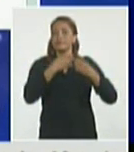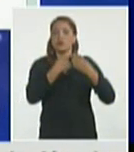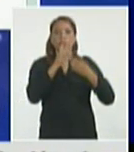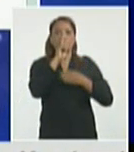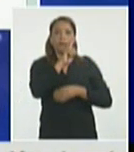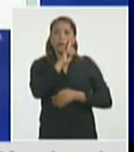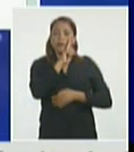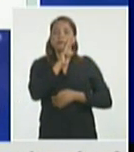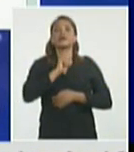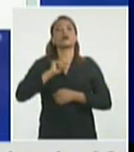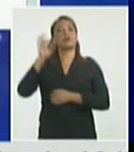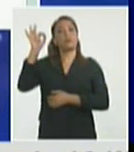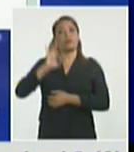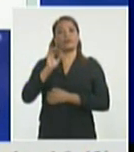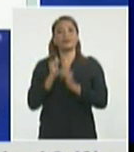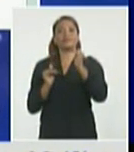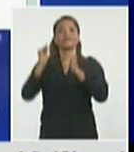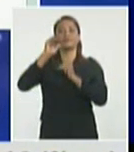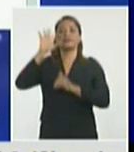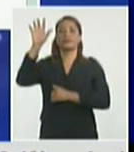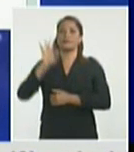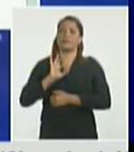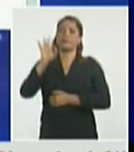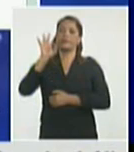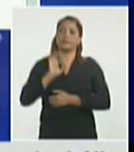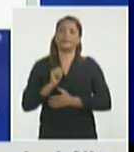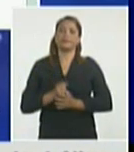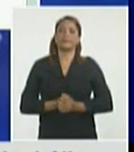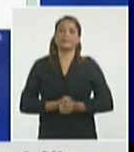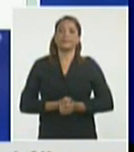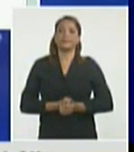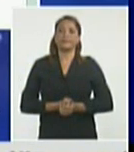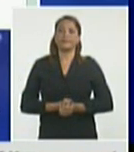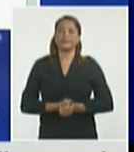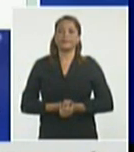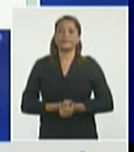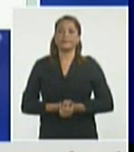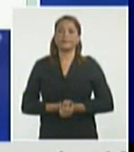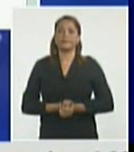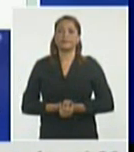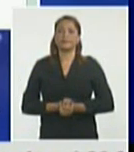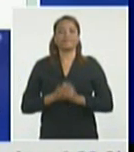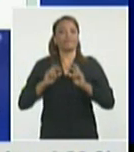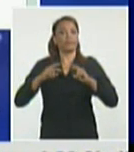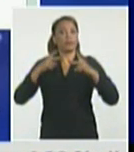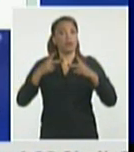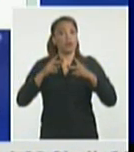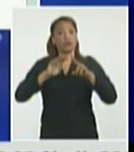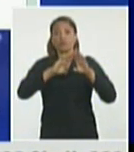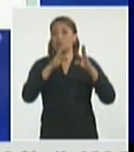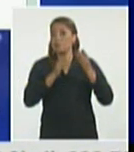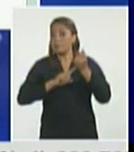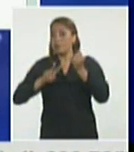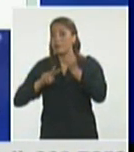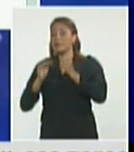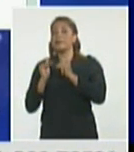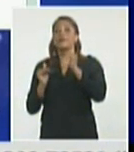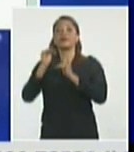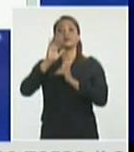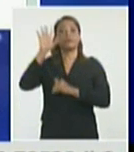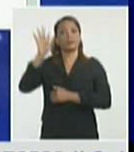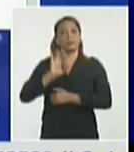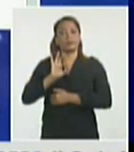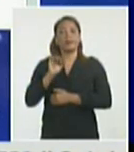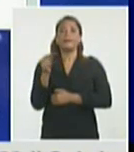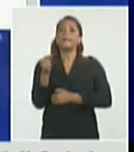los porcientos más altos, como se puede ver en el mapa. Reitero, todas las provincias por encima de 5,